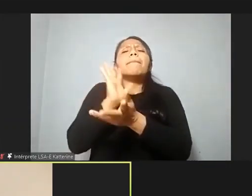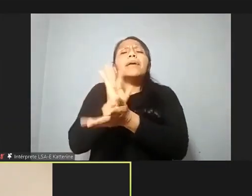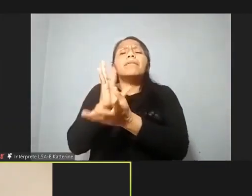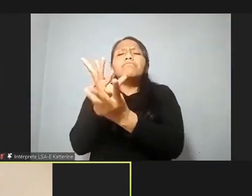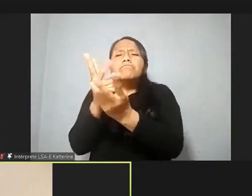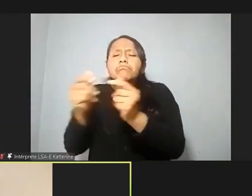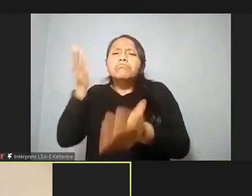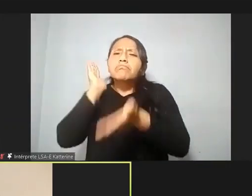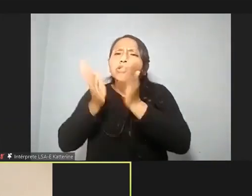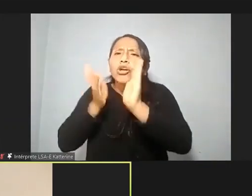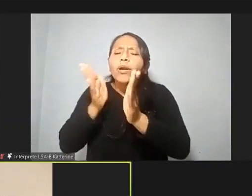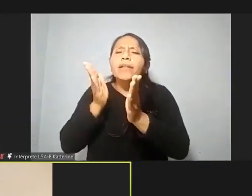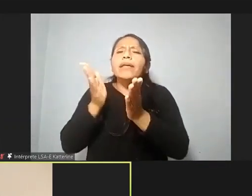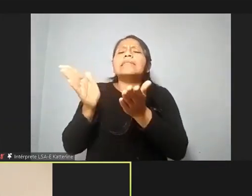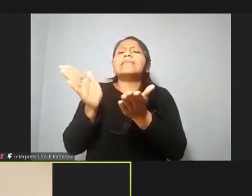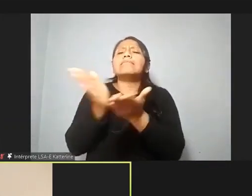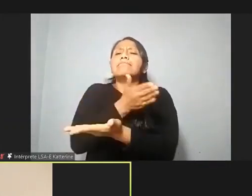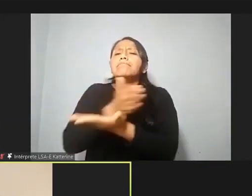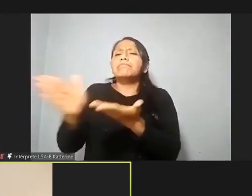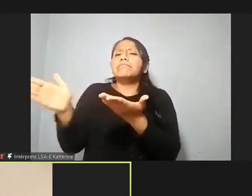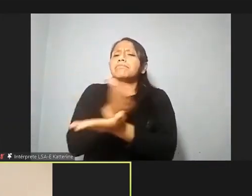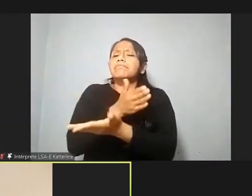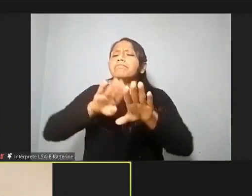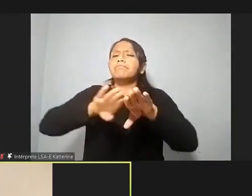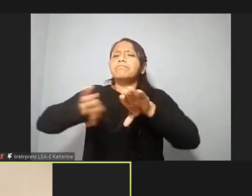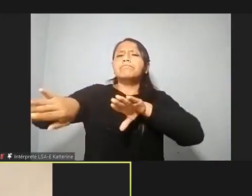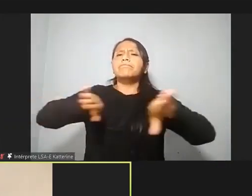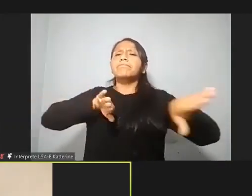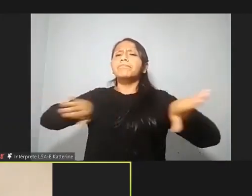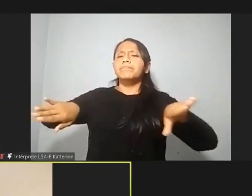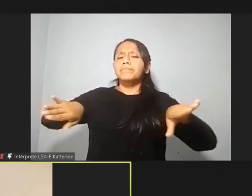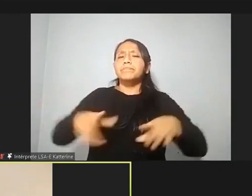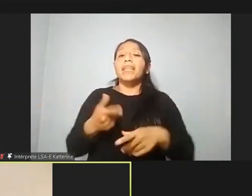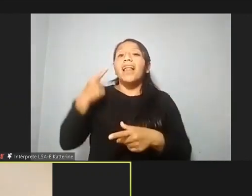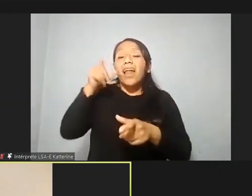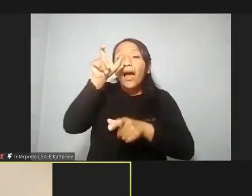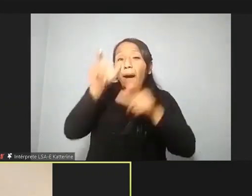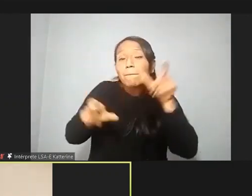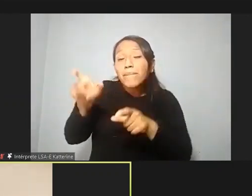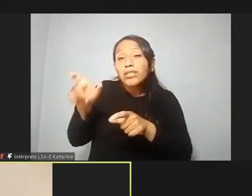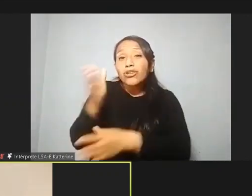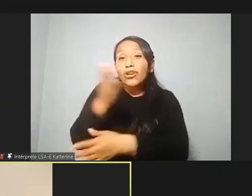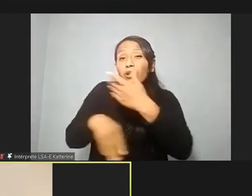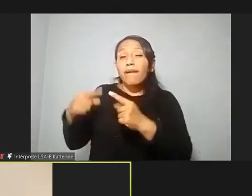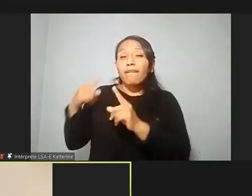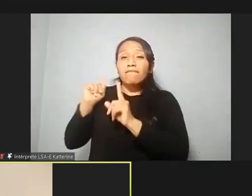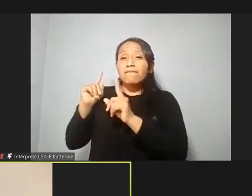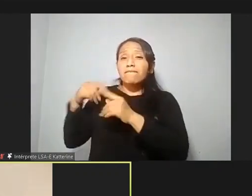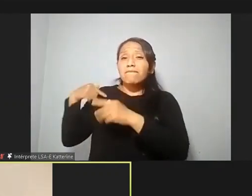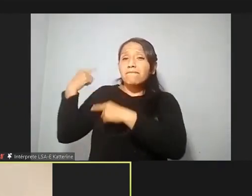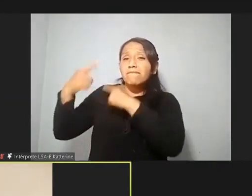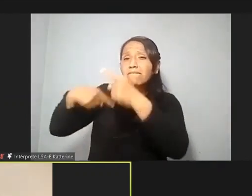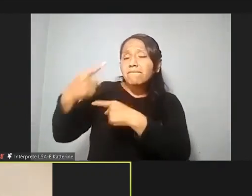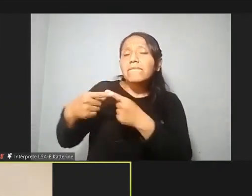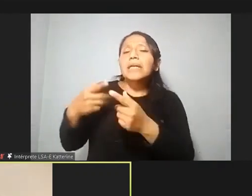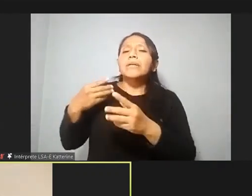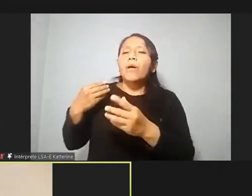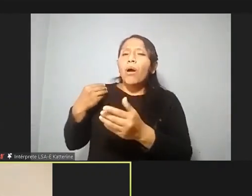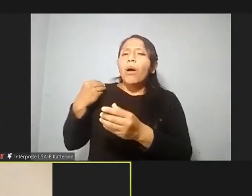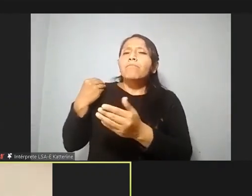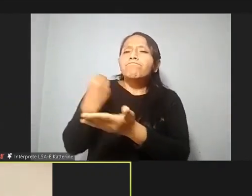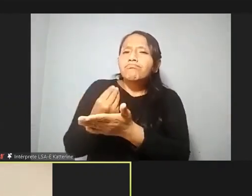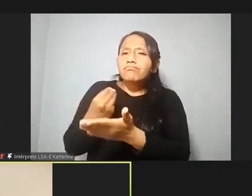violentan y segregan. Las personas con discapacidad a lo largo del tiempo fuimos ganando más lugar en la